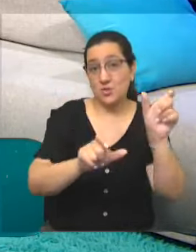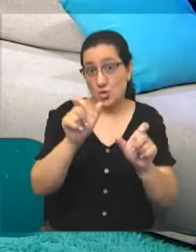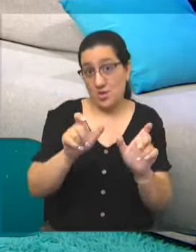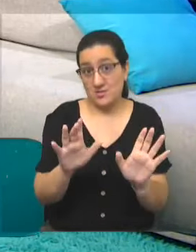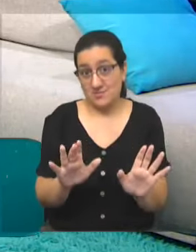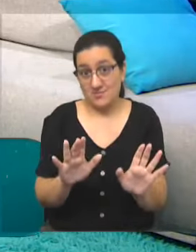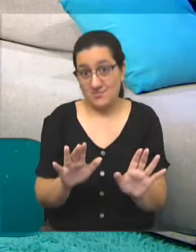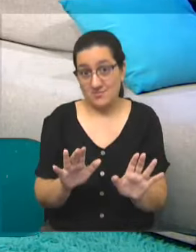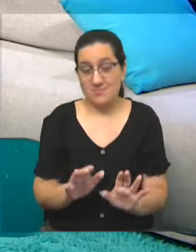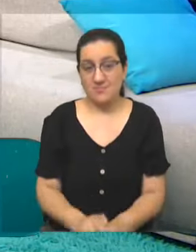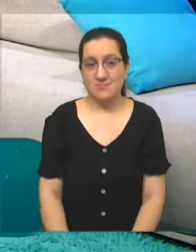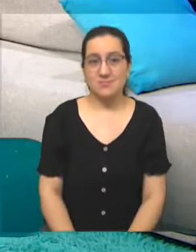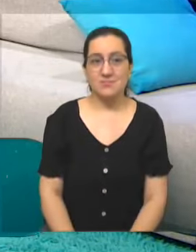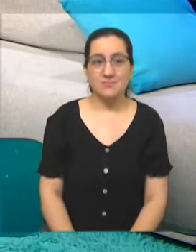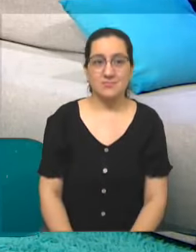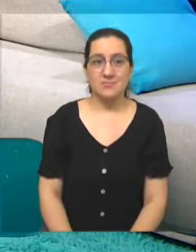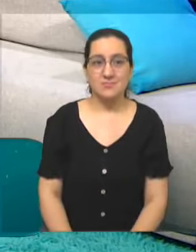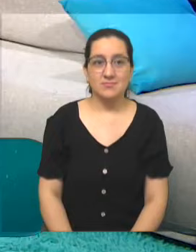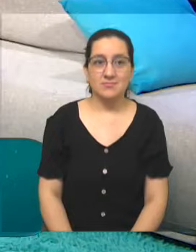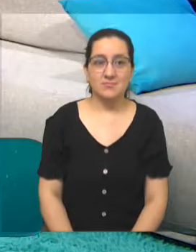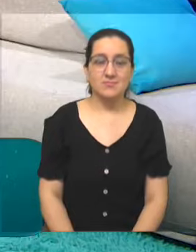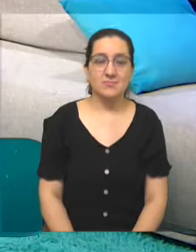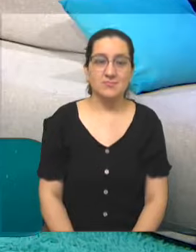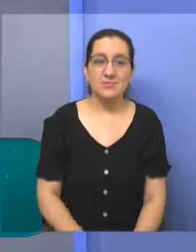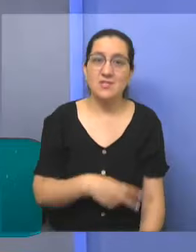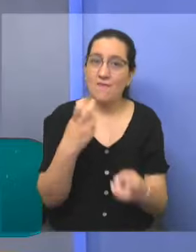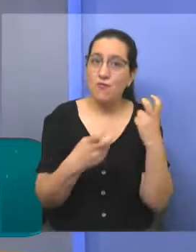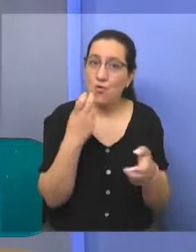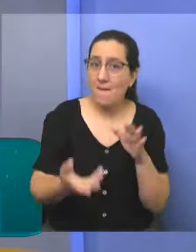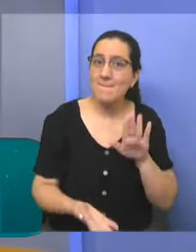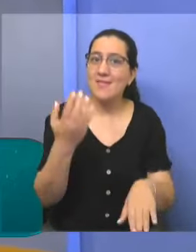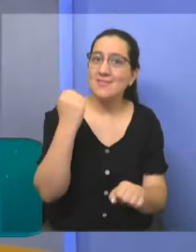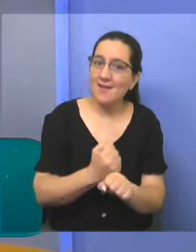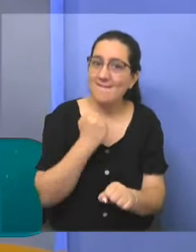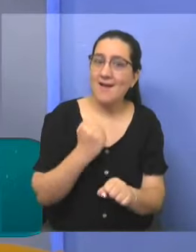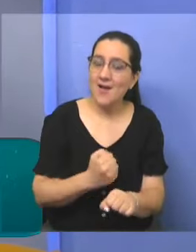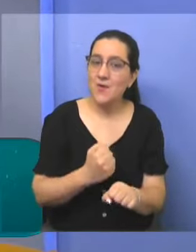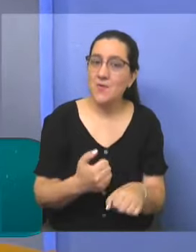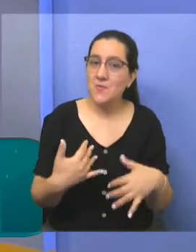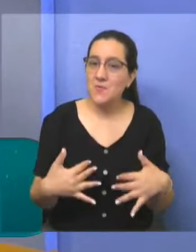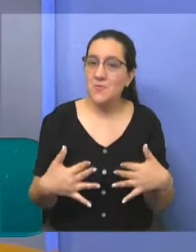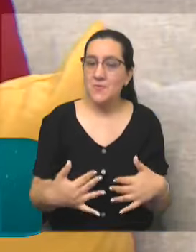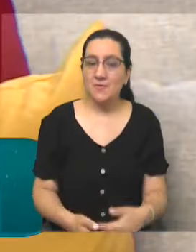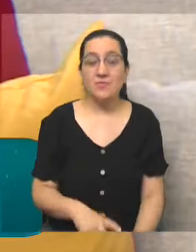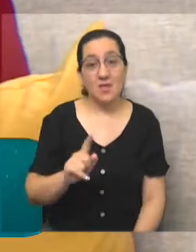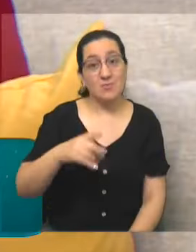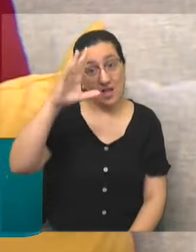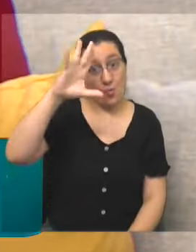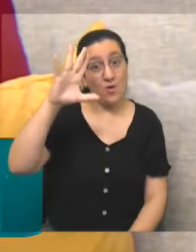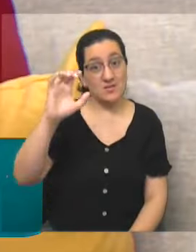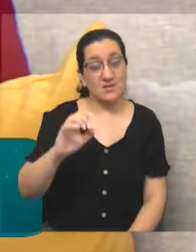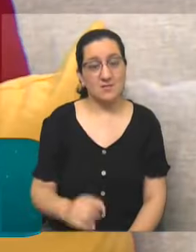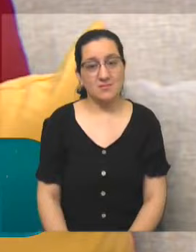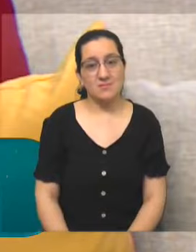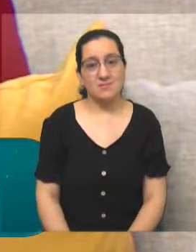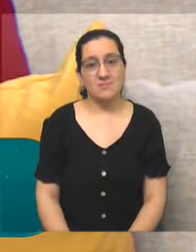algún televidente. Me gusta. ¿Cómo se buscan más trabajo las y complicaciones? Pues acuérdense, porque para qué les aviso después no me